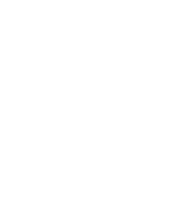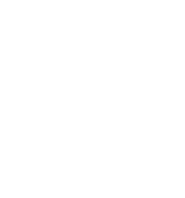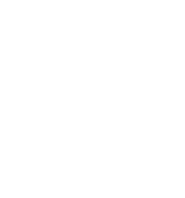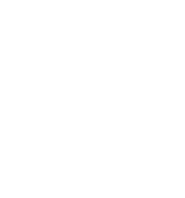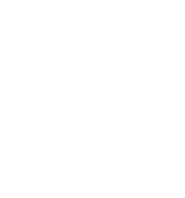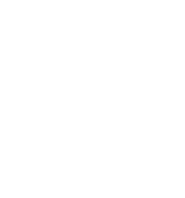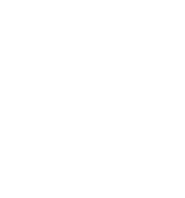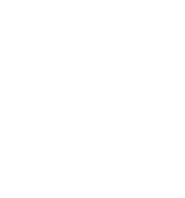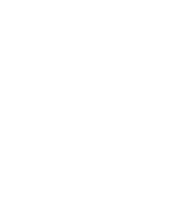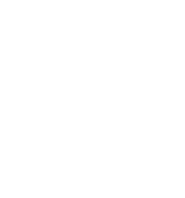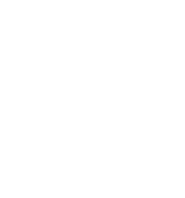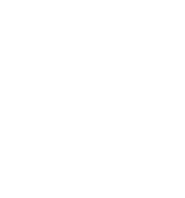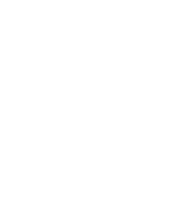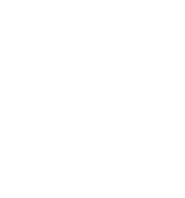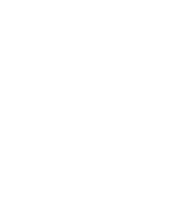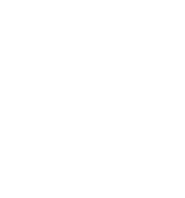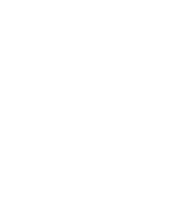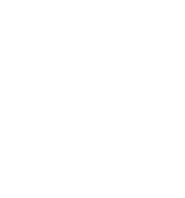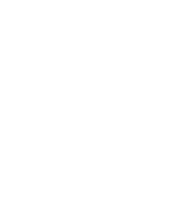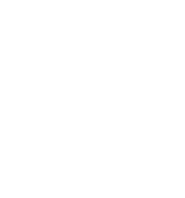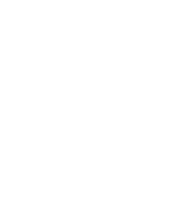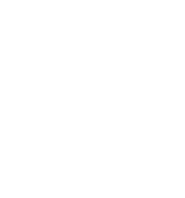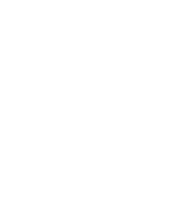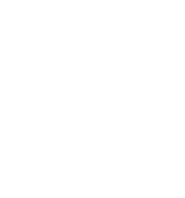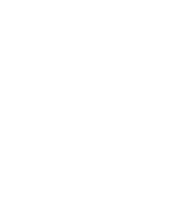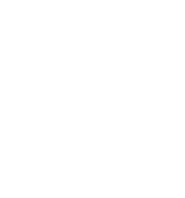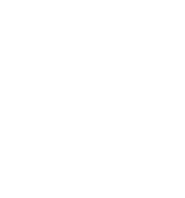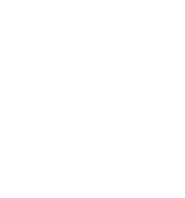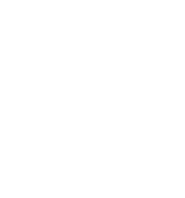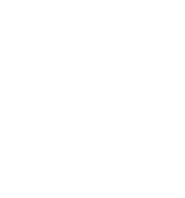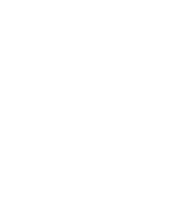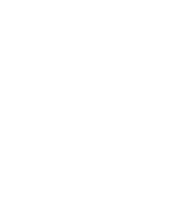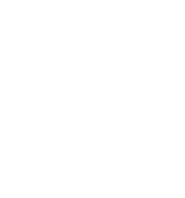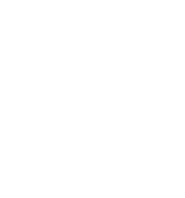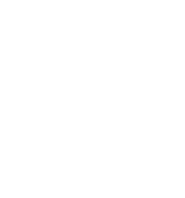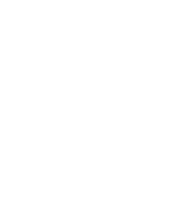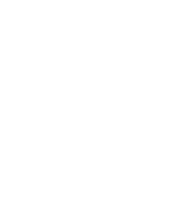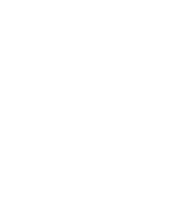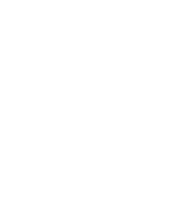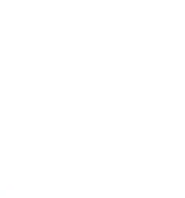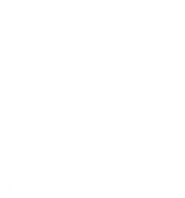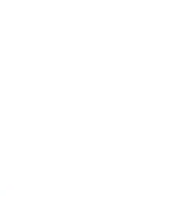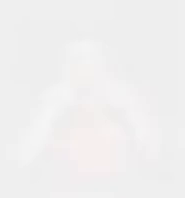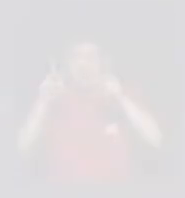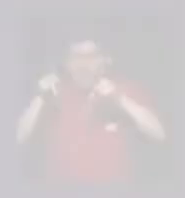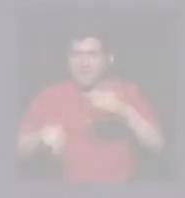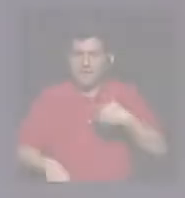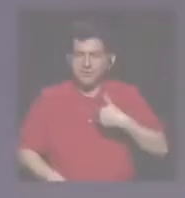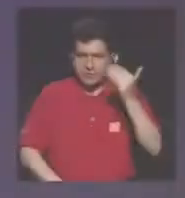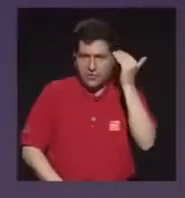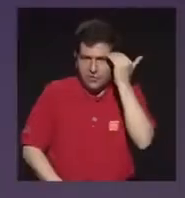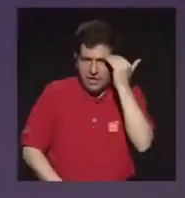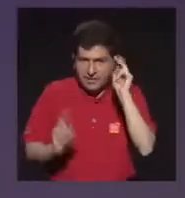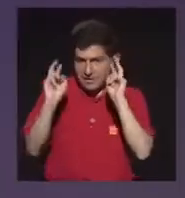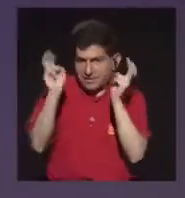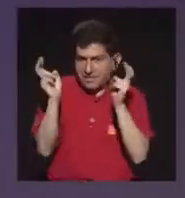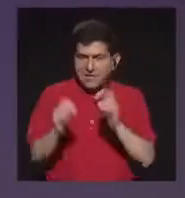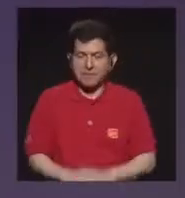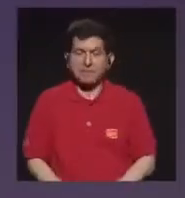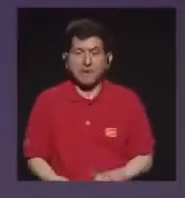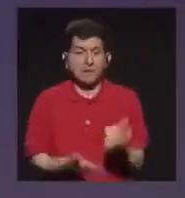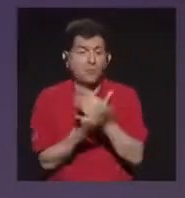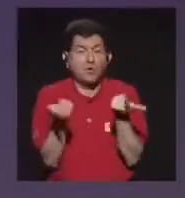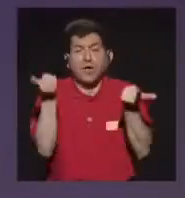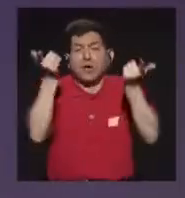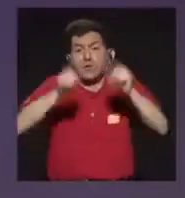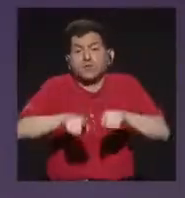es que hay que actuar. Entonces muchas personas acuden a las personas que tienen algún conocimiento sobre esta temática porque sucedió